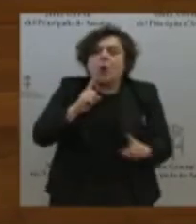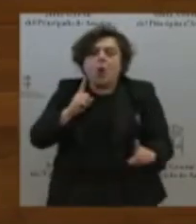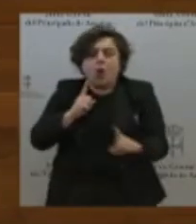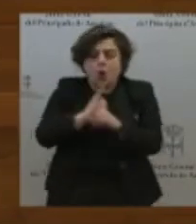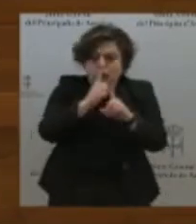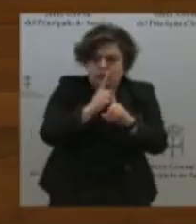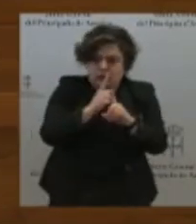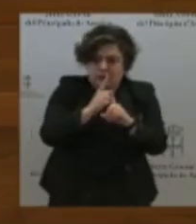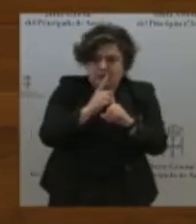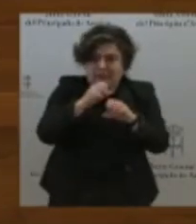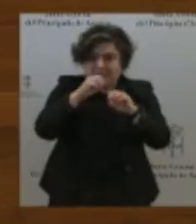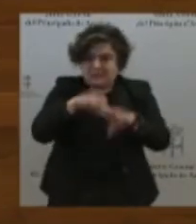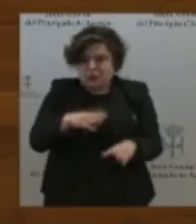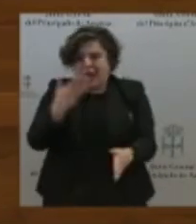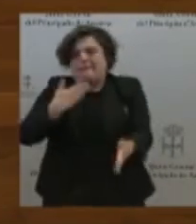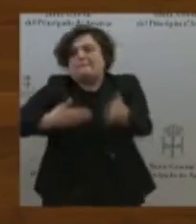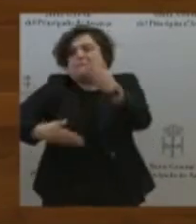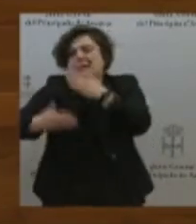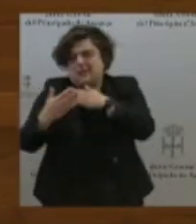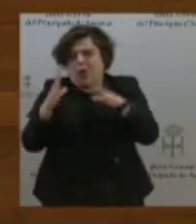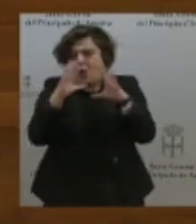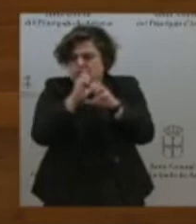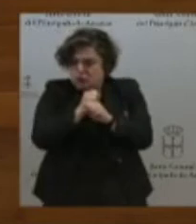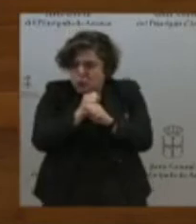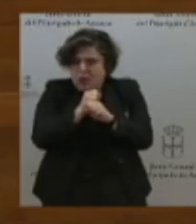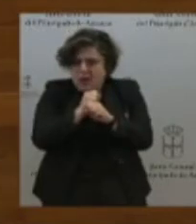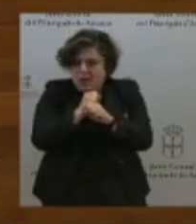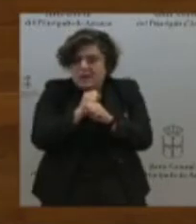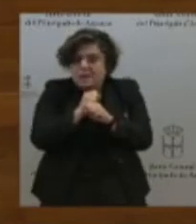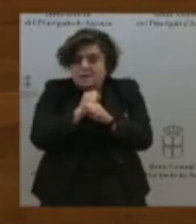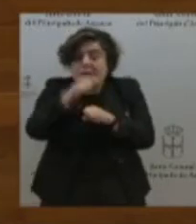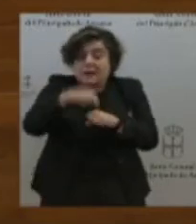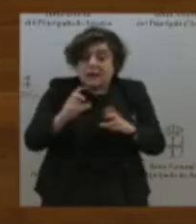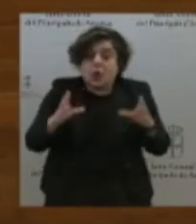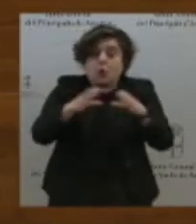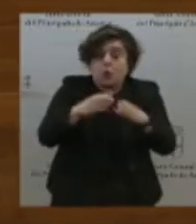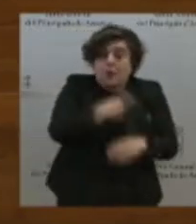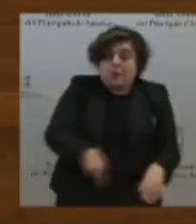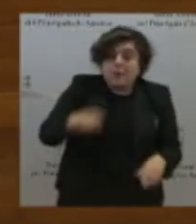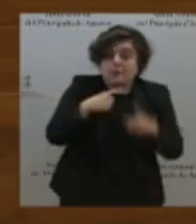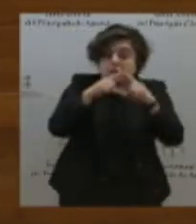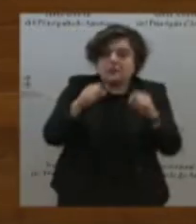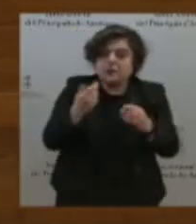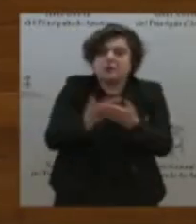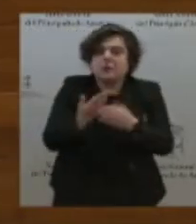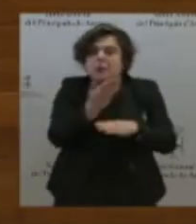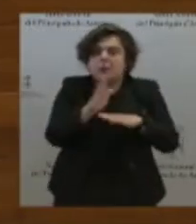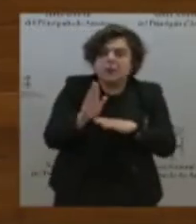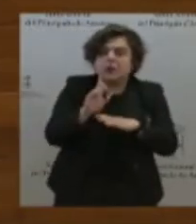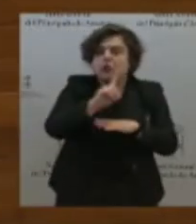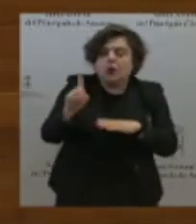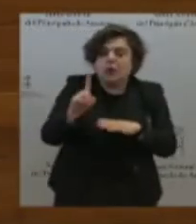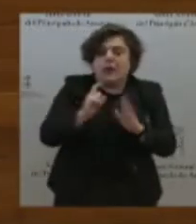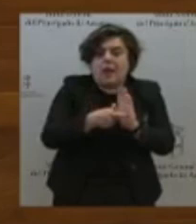común, desde el Grupo Parlamentario de Podemos Asturias presentamos esta proposición no de ley para que la Xunta Xeneral inste